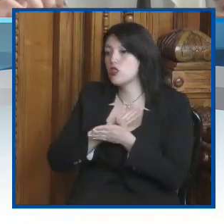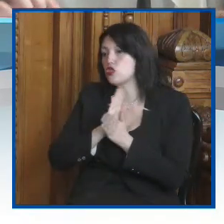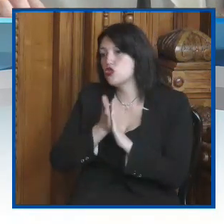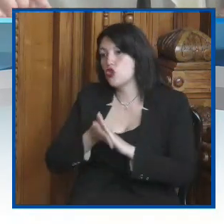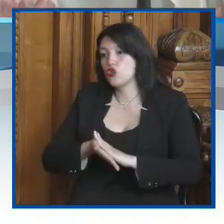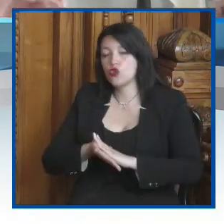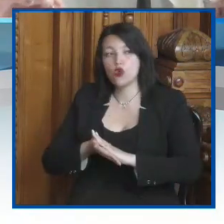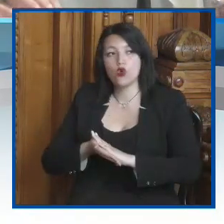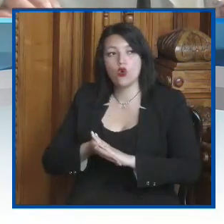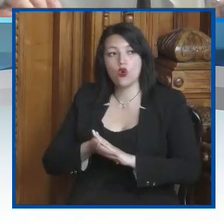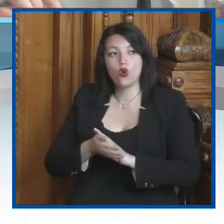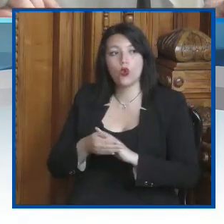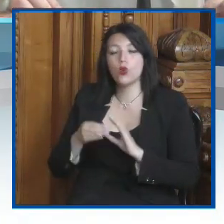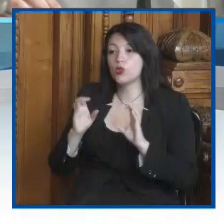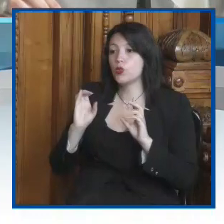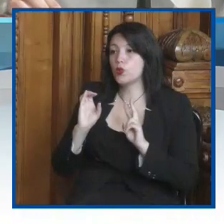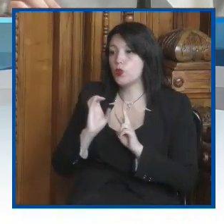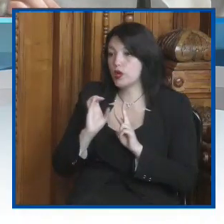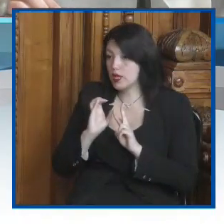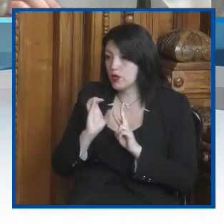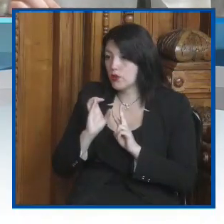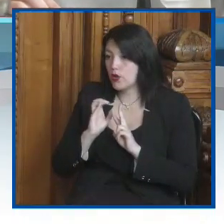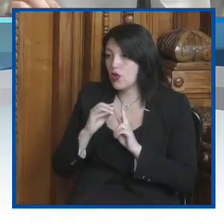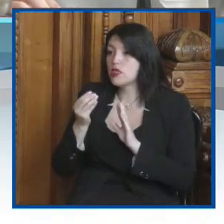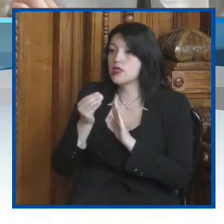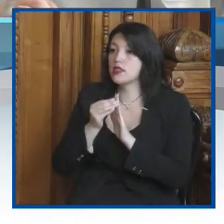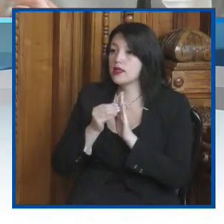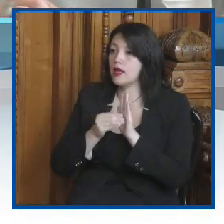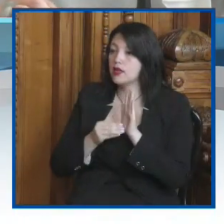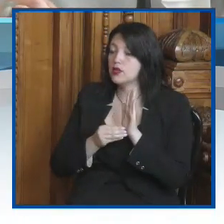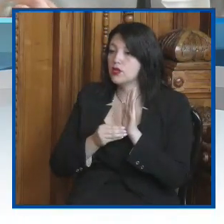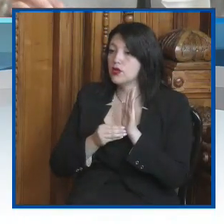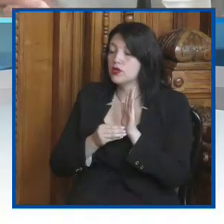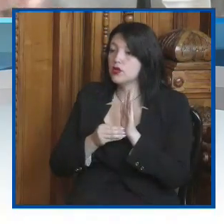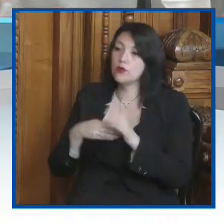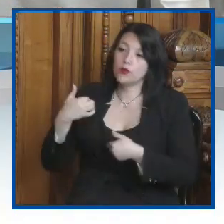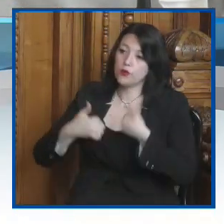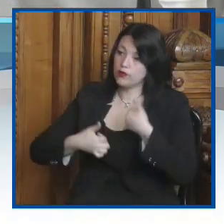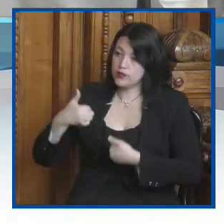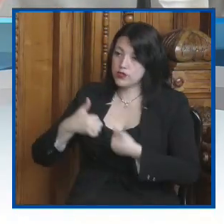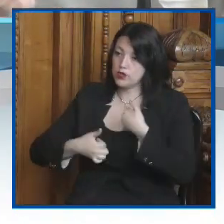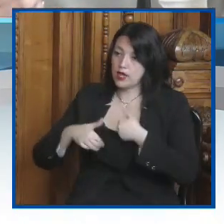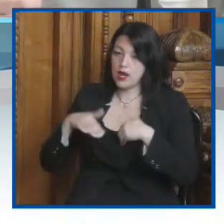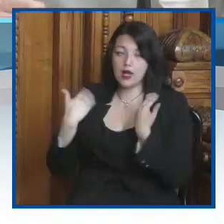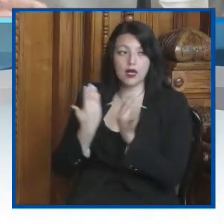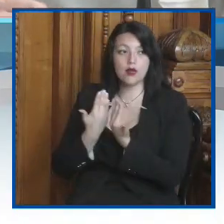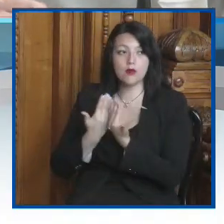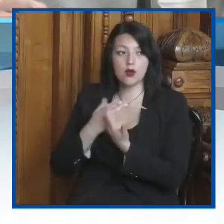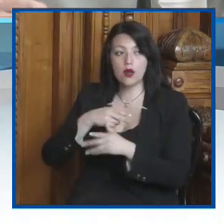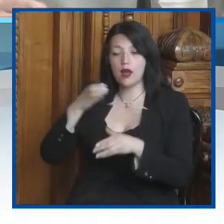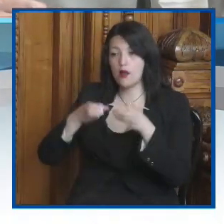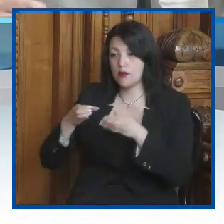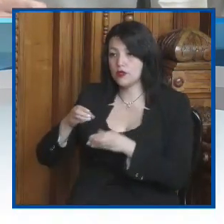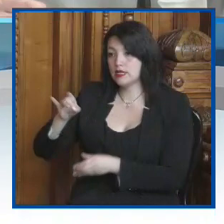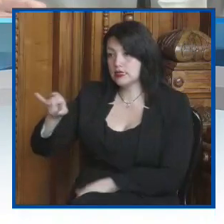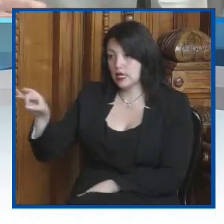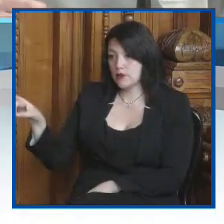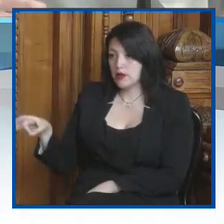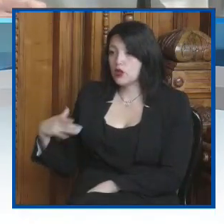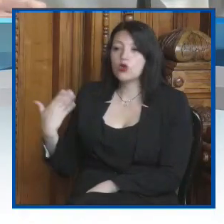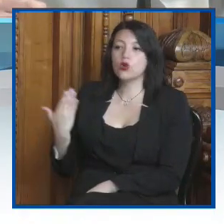nuestros currículums, nuestros datos profesionales, académicos, para que la gente también sepa cómo está conformado el